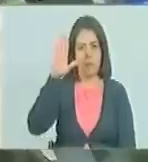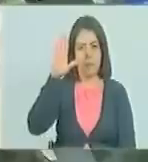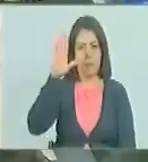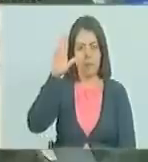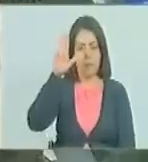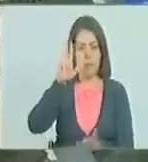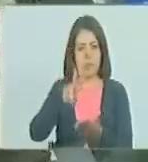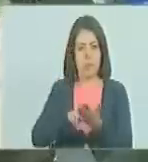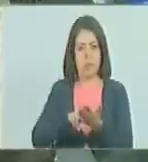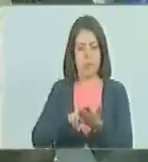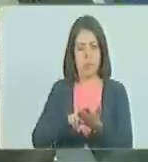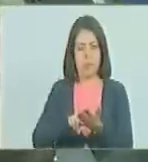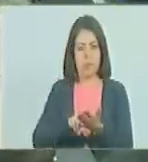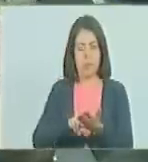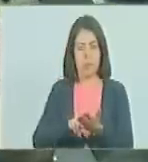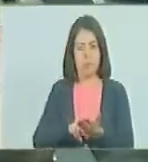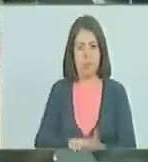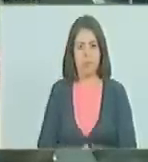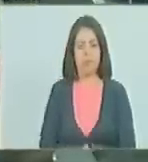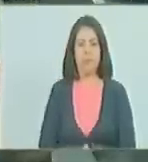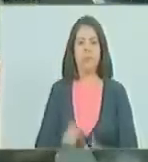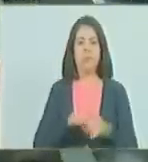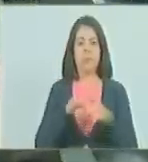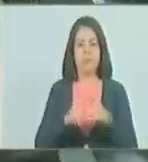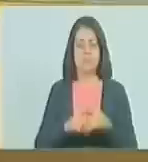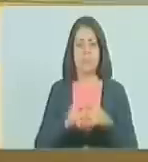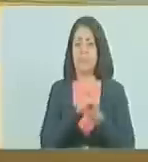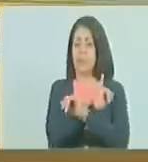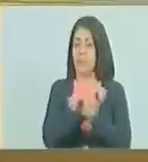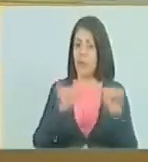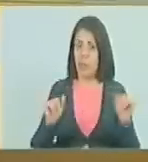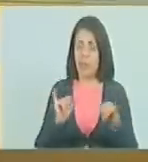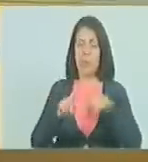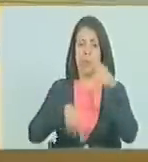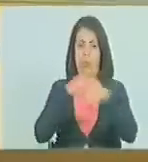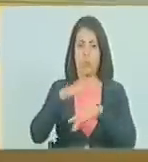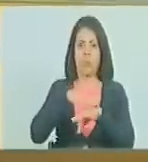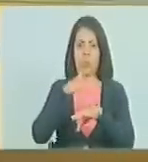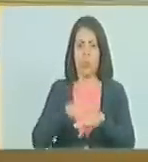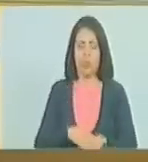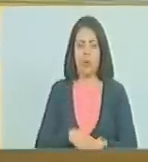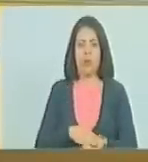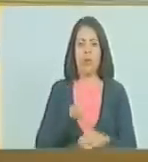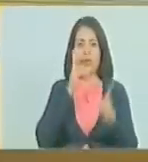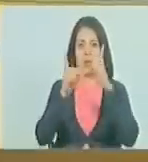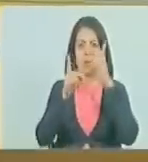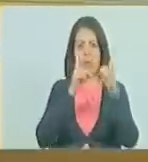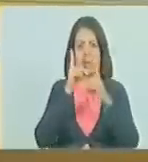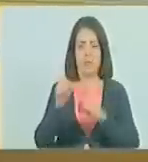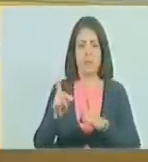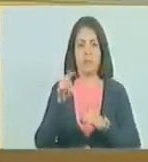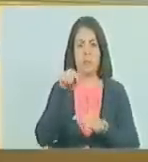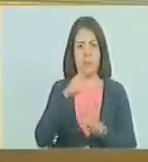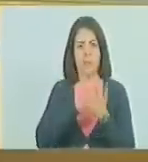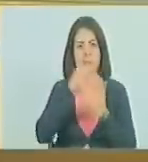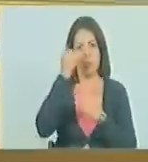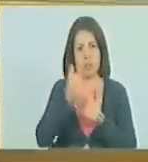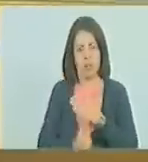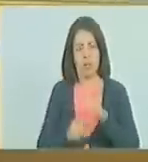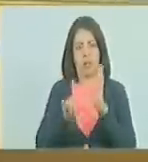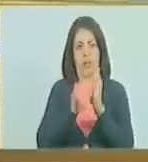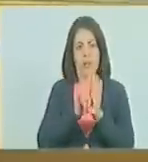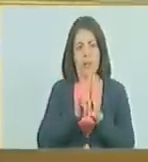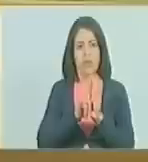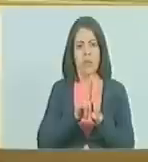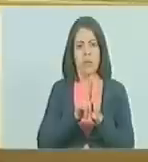queda aprobado. En consecuencia, se posterga para el próximo jueves la discusión del proyecto de